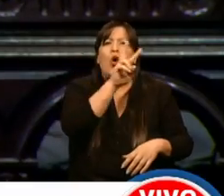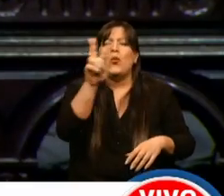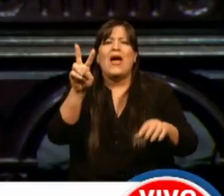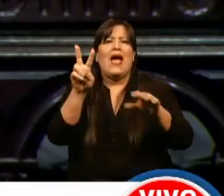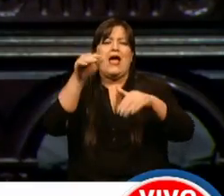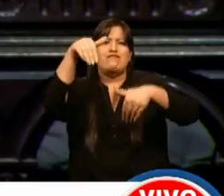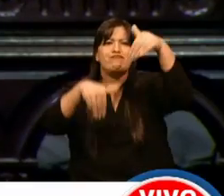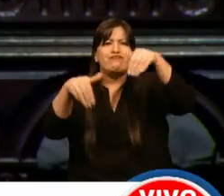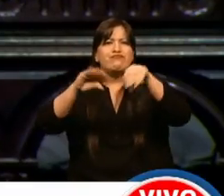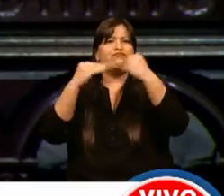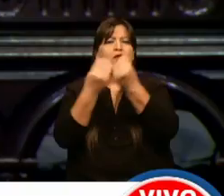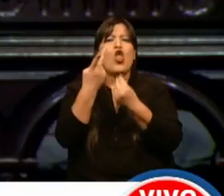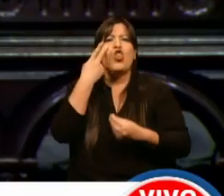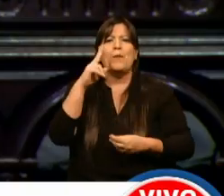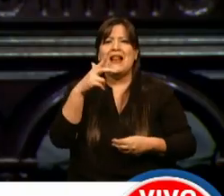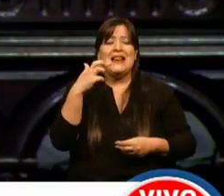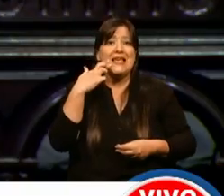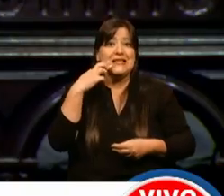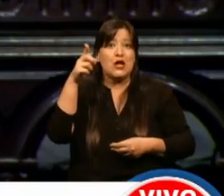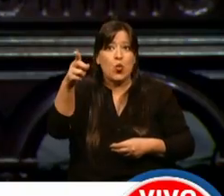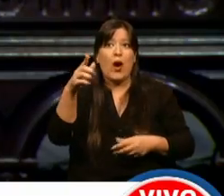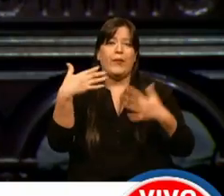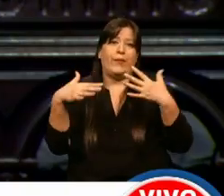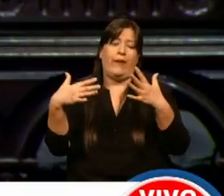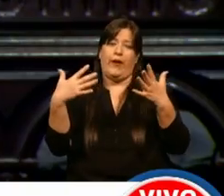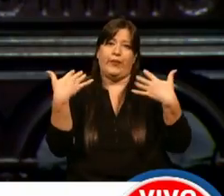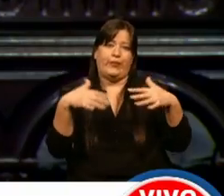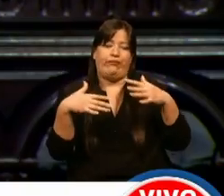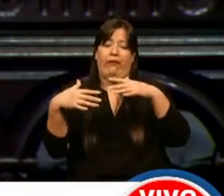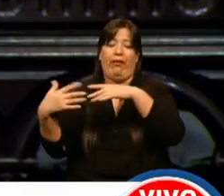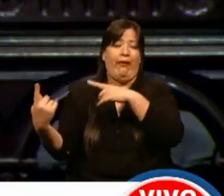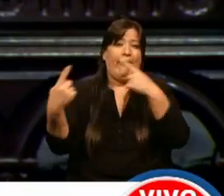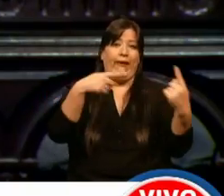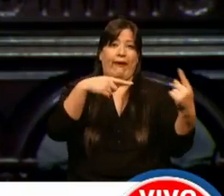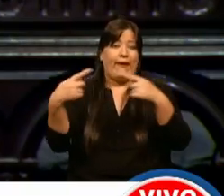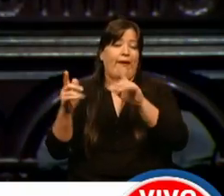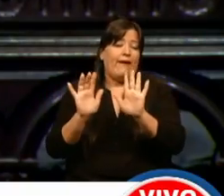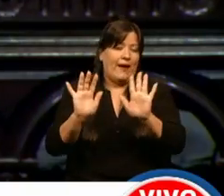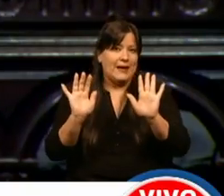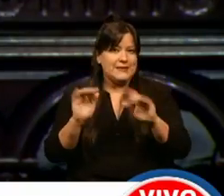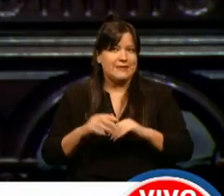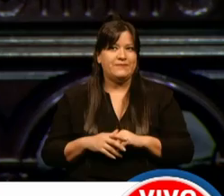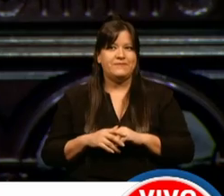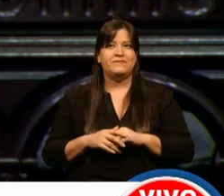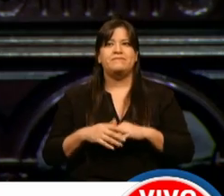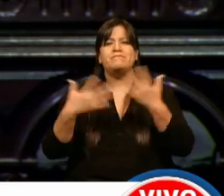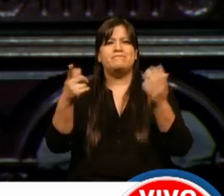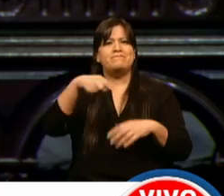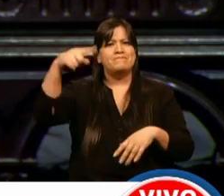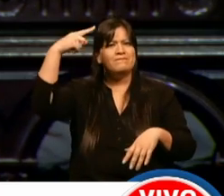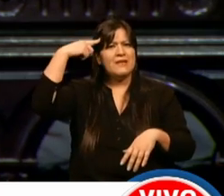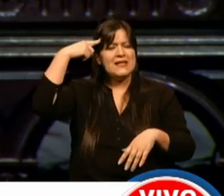electoral del 2019 nos pasearon de un lado para el otro así que podríamos pensar